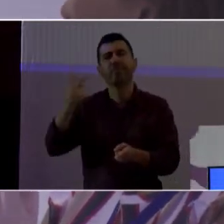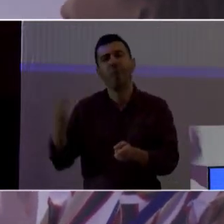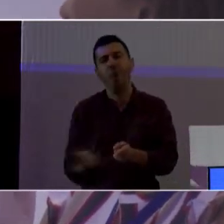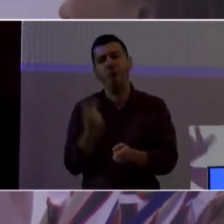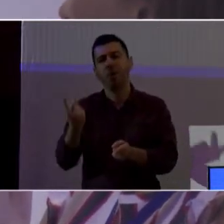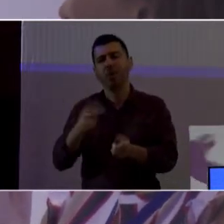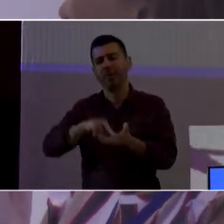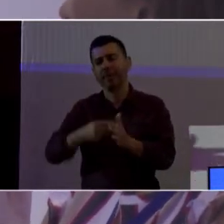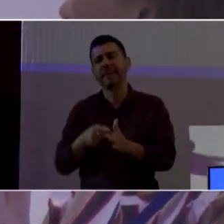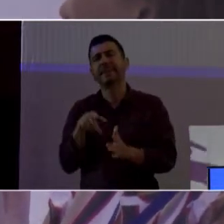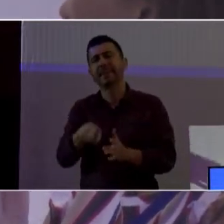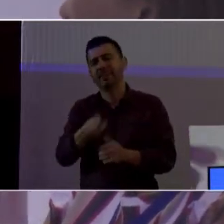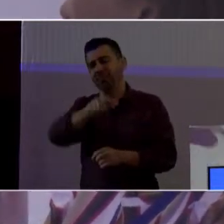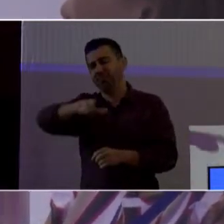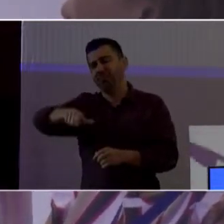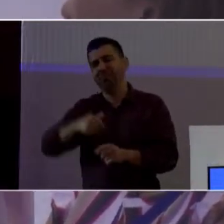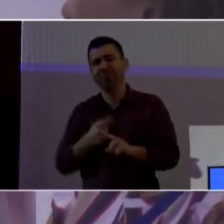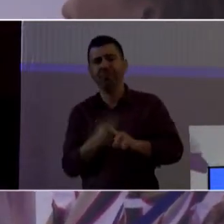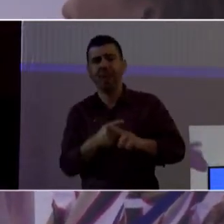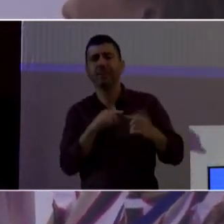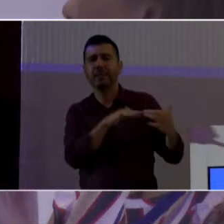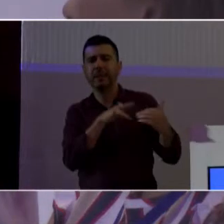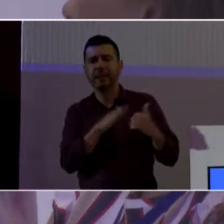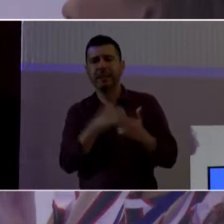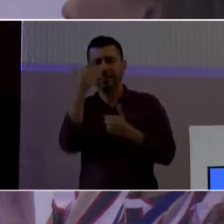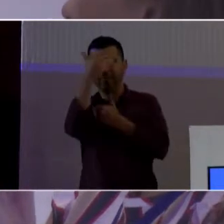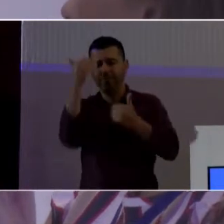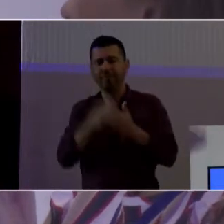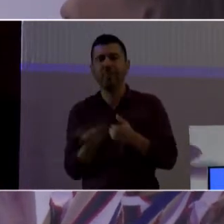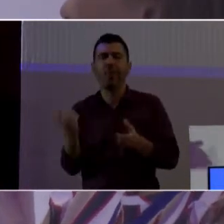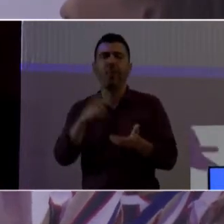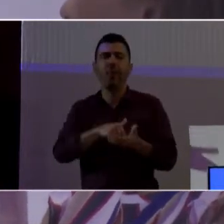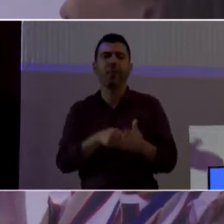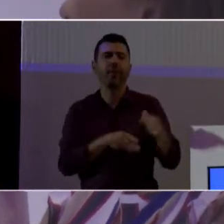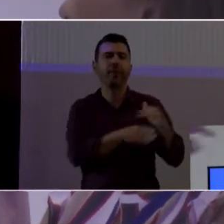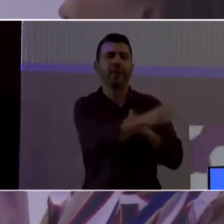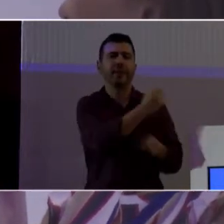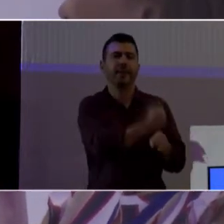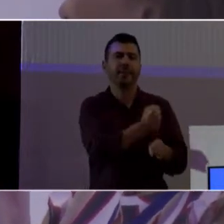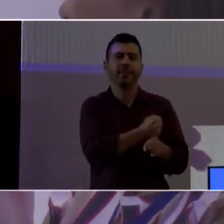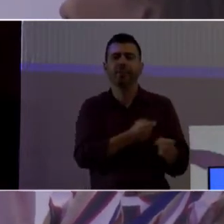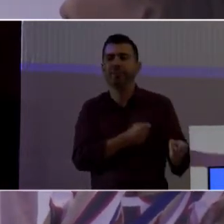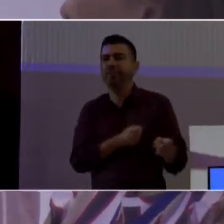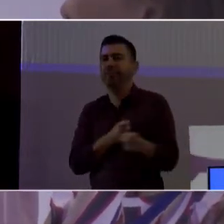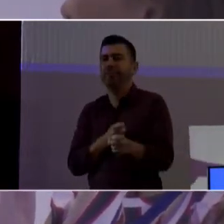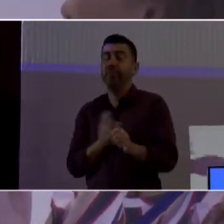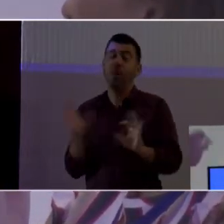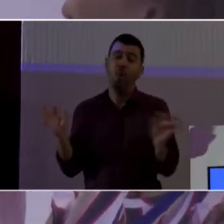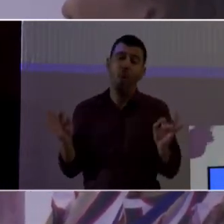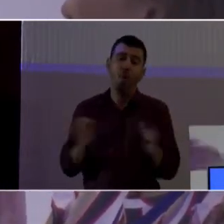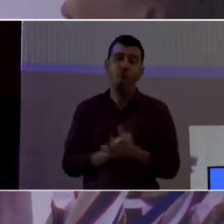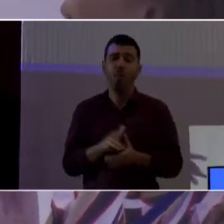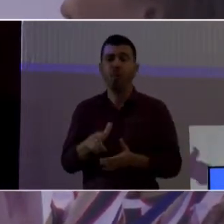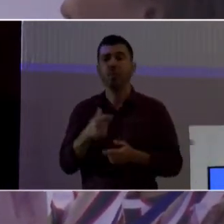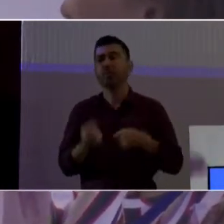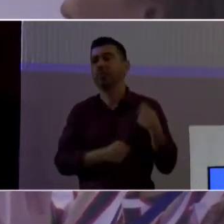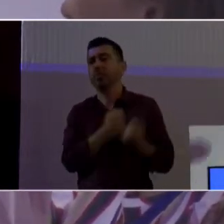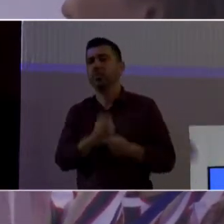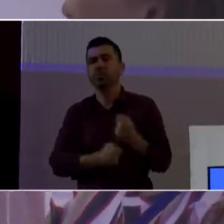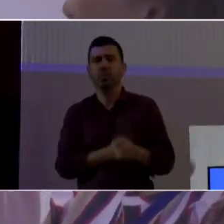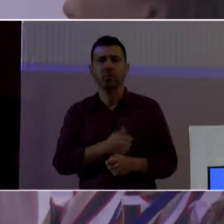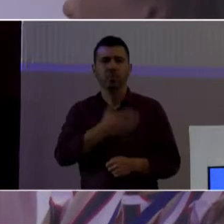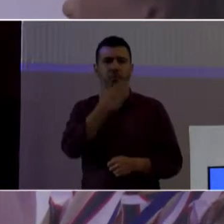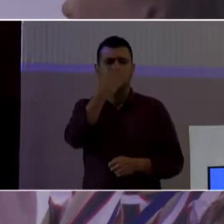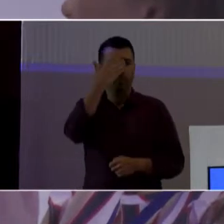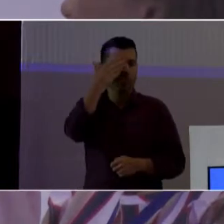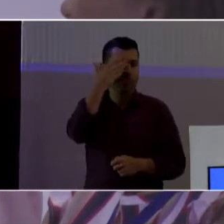momento o siendo parte de la economía informal, que tanto daño le hace al país y que, por supuesto, a las mismas personas que